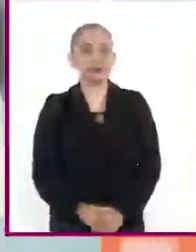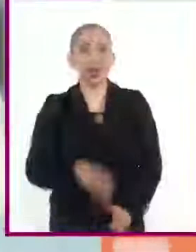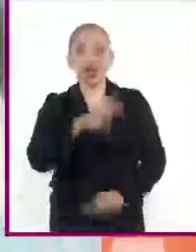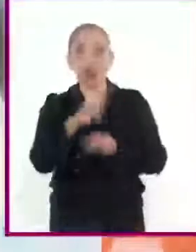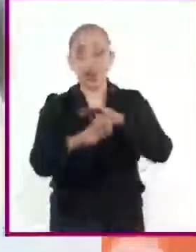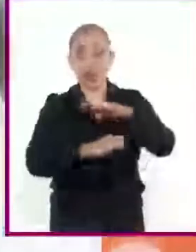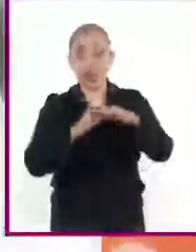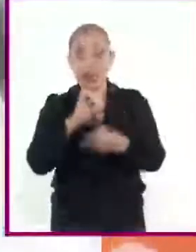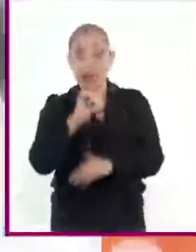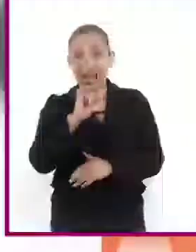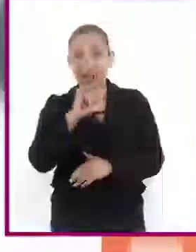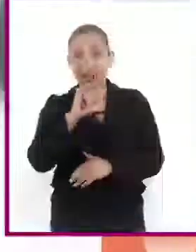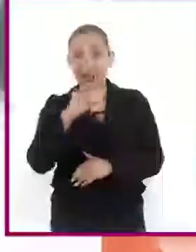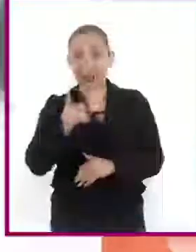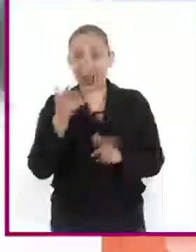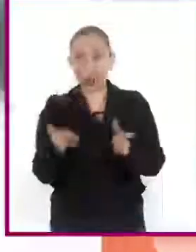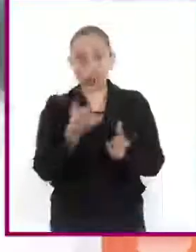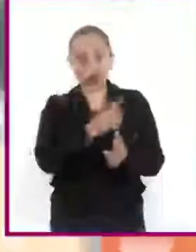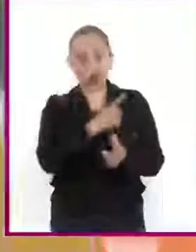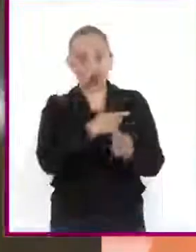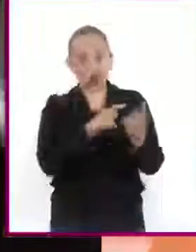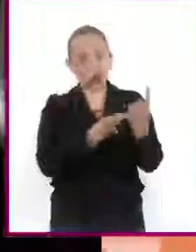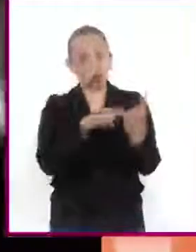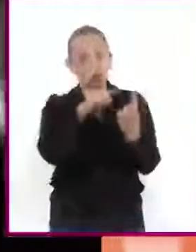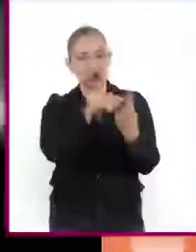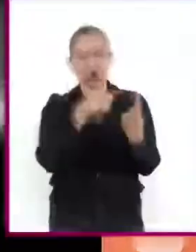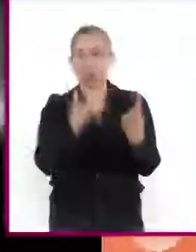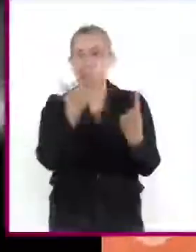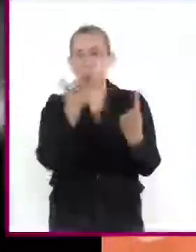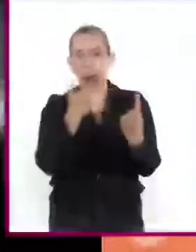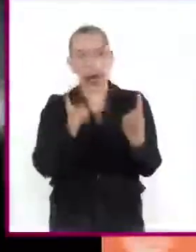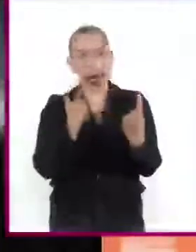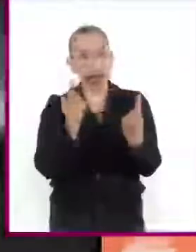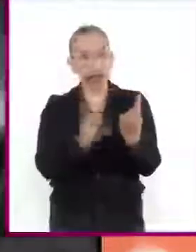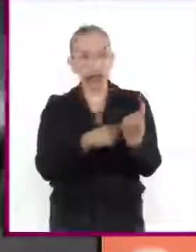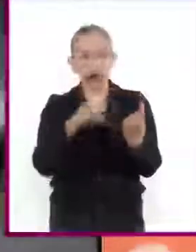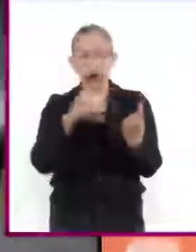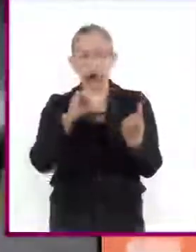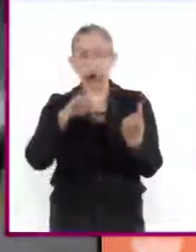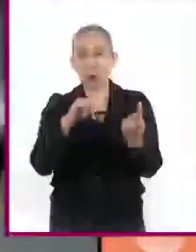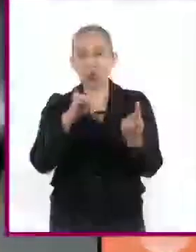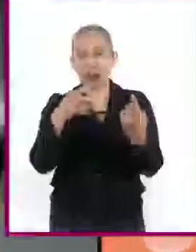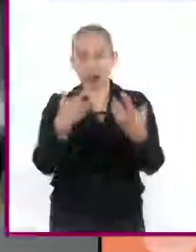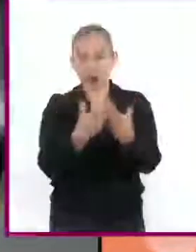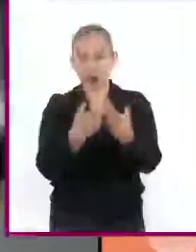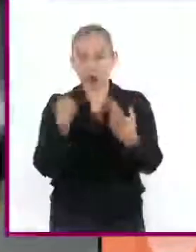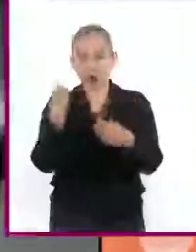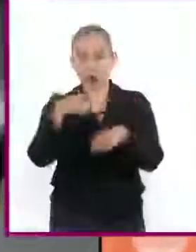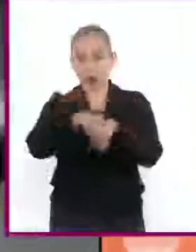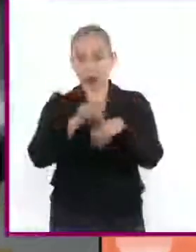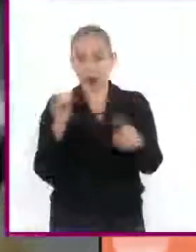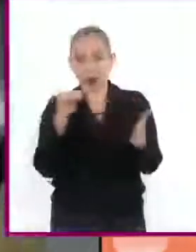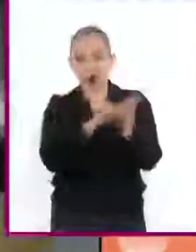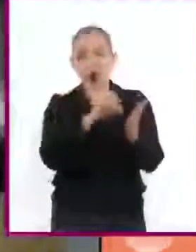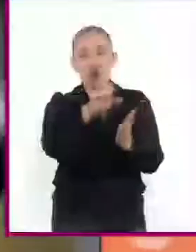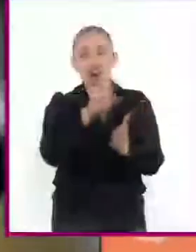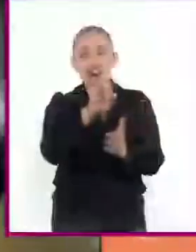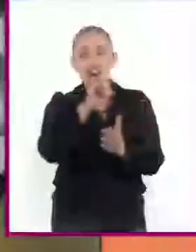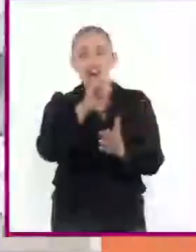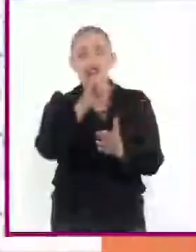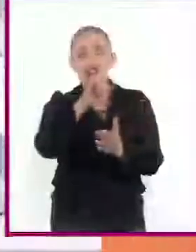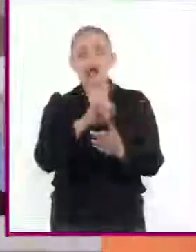los elementos que se encuentran aislados, es decir, los que no están formando compuestos, se les asigna un número de oxidación de